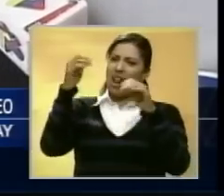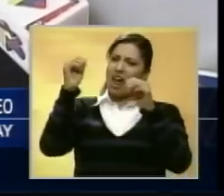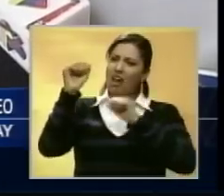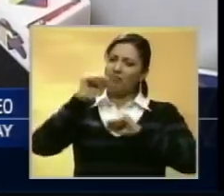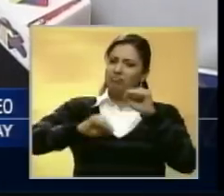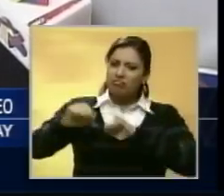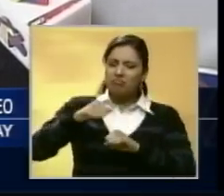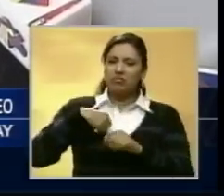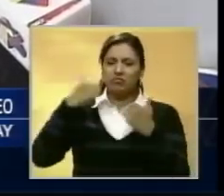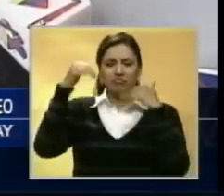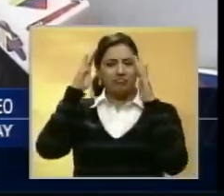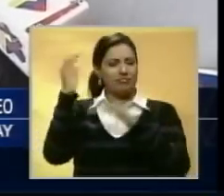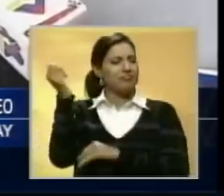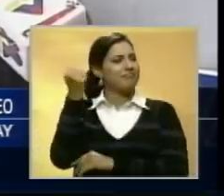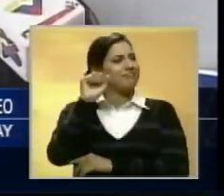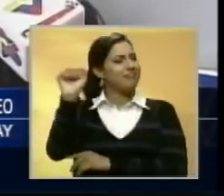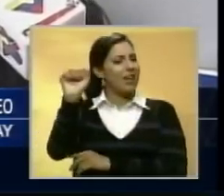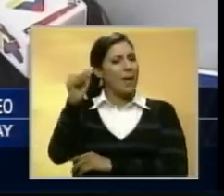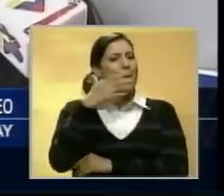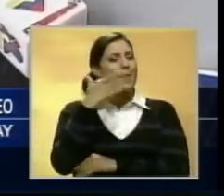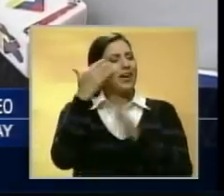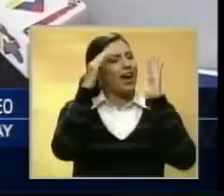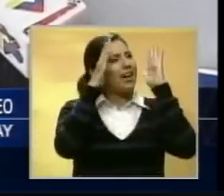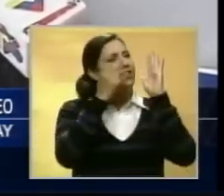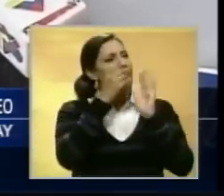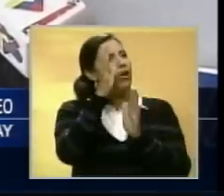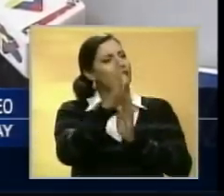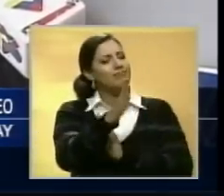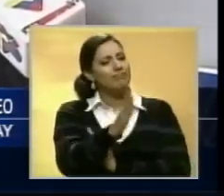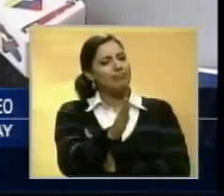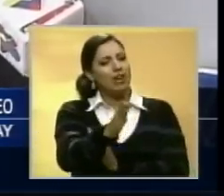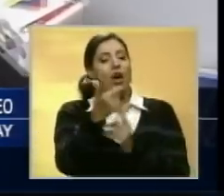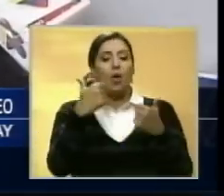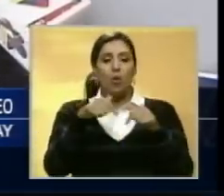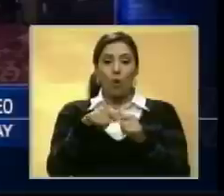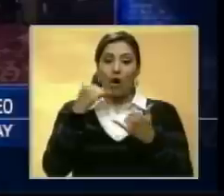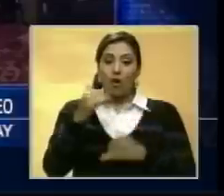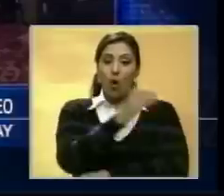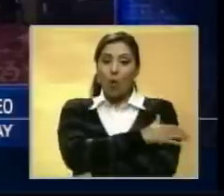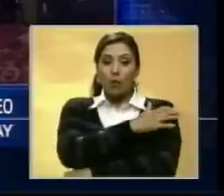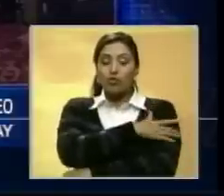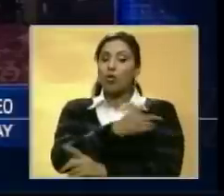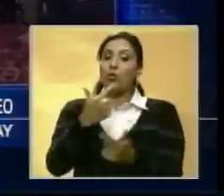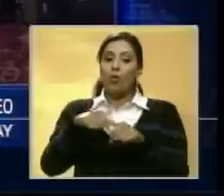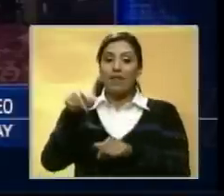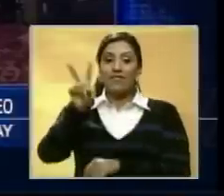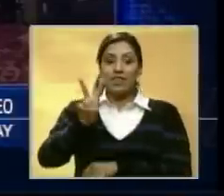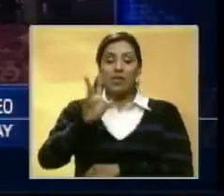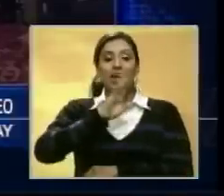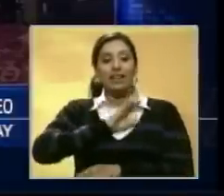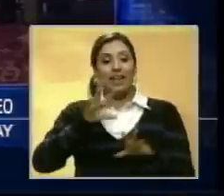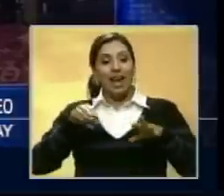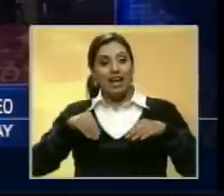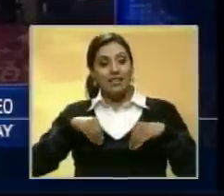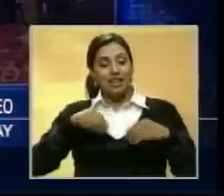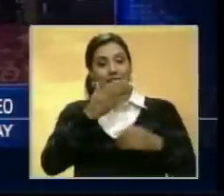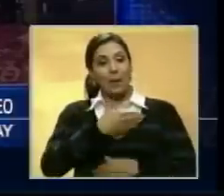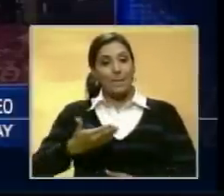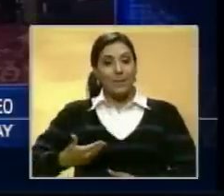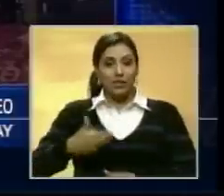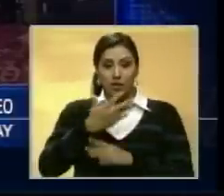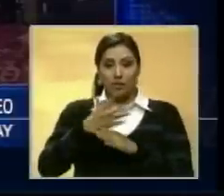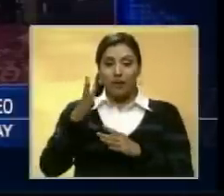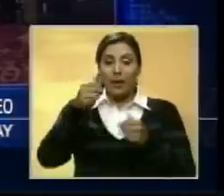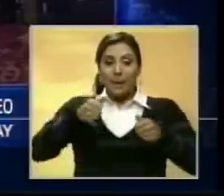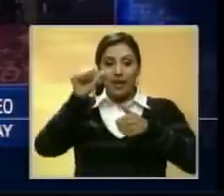derecha, hay que atenderse a las normas. Esto en relación a la oposición que en Venezuela asume la presidencia pro